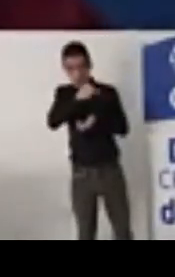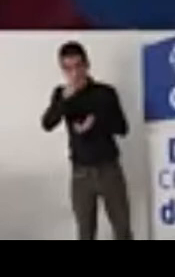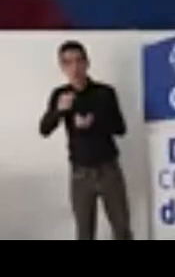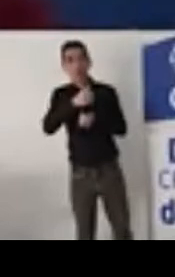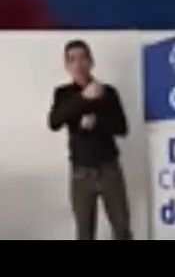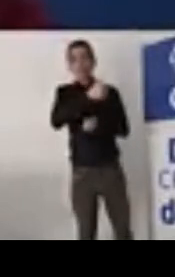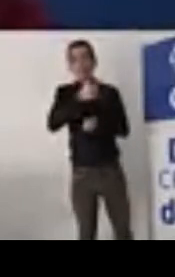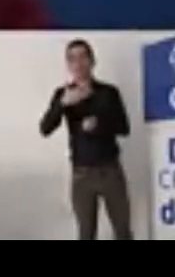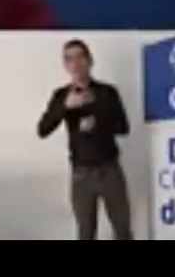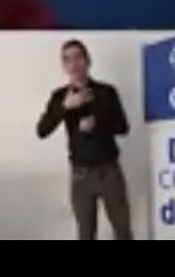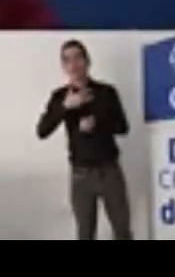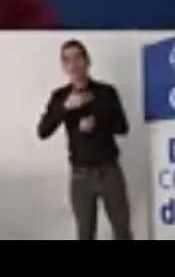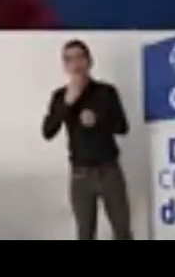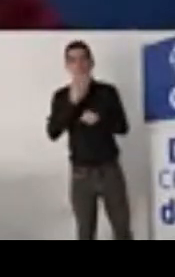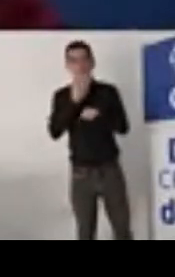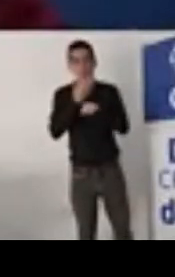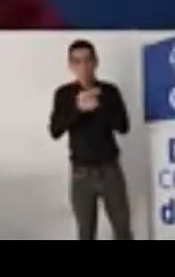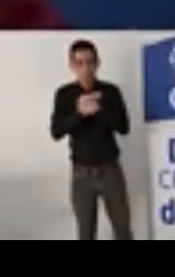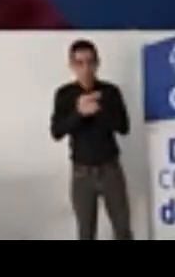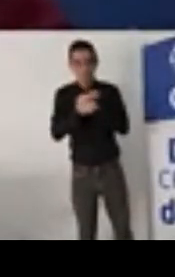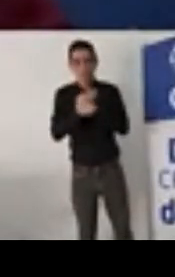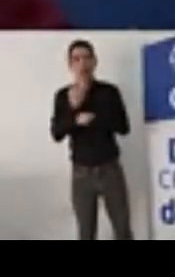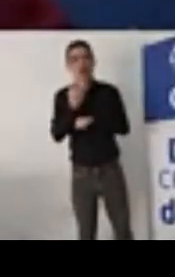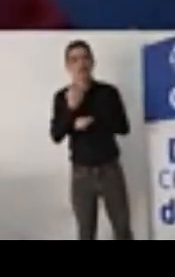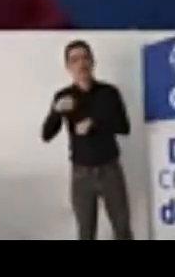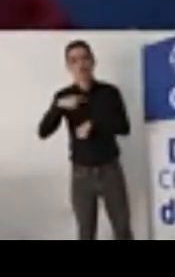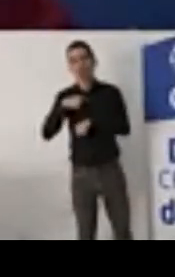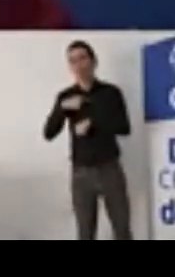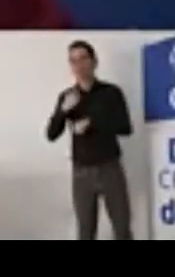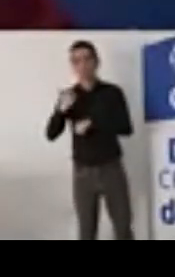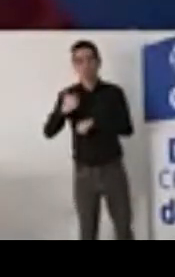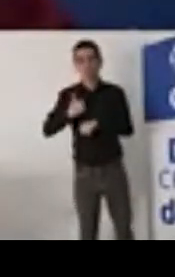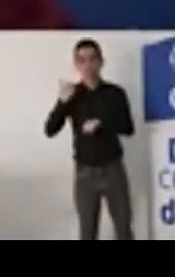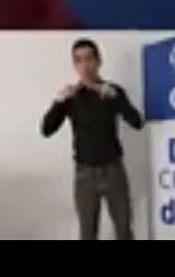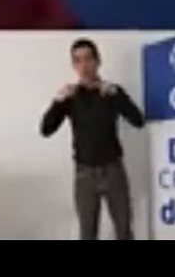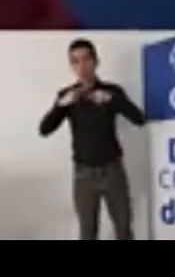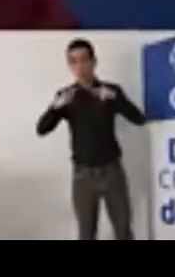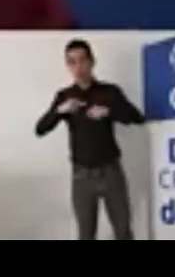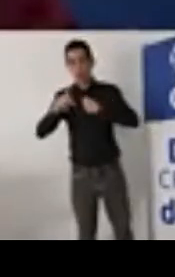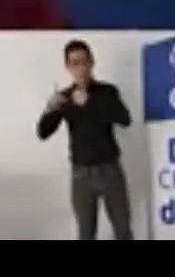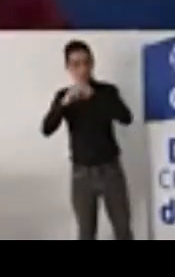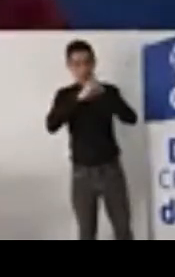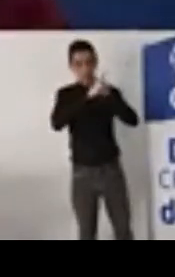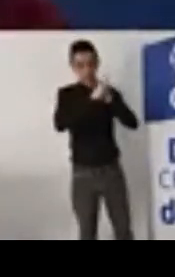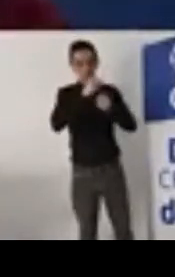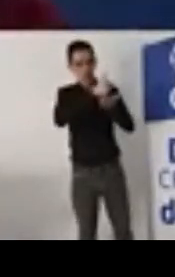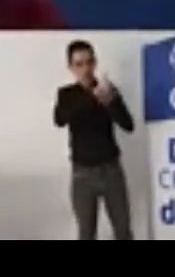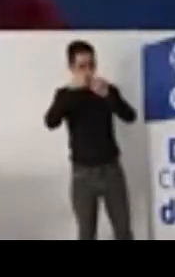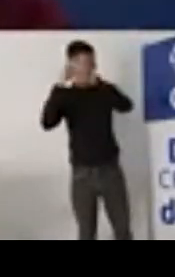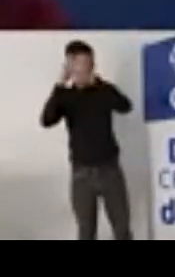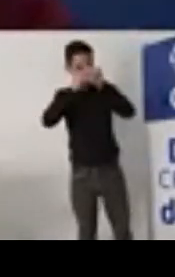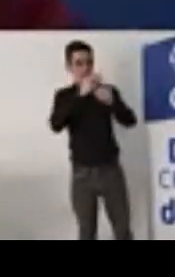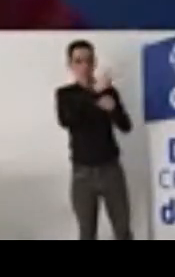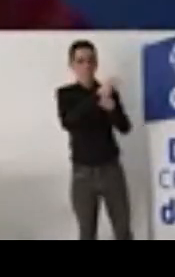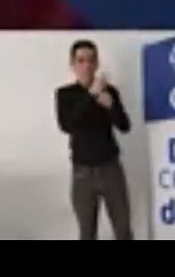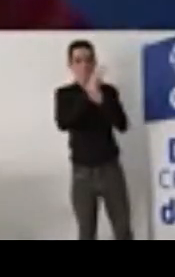razón por la que tenemos invitados de diferentes ciudades del mundo, y el conocimiento que se pueda generar en este momento